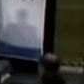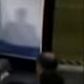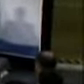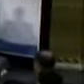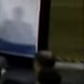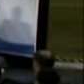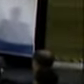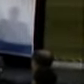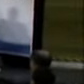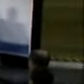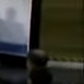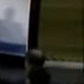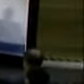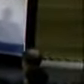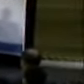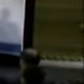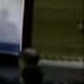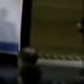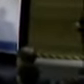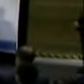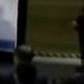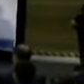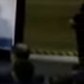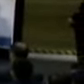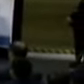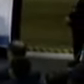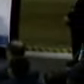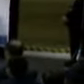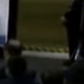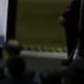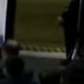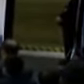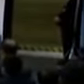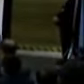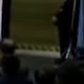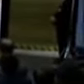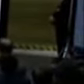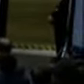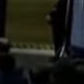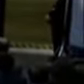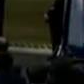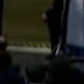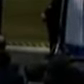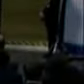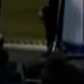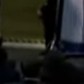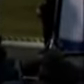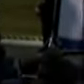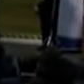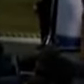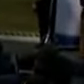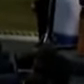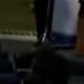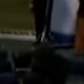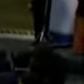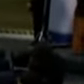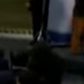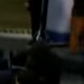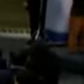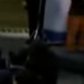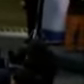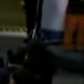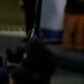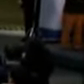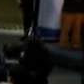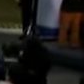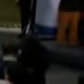Muchas gracias al embajador Medina Mora por su ponencia, y vamos a darle el uso de la palabra al maestro Francisco Suárez